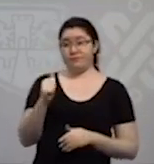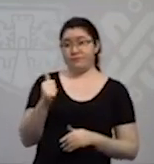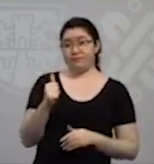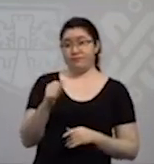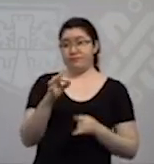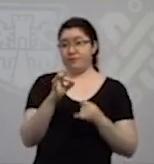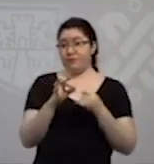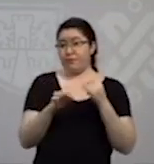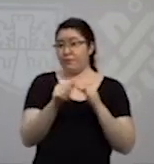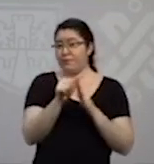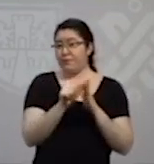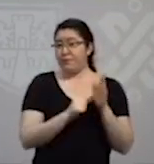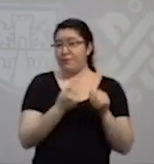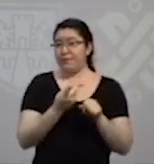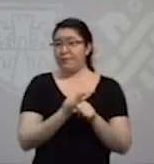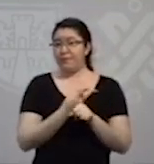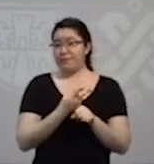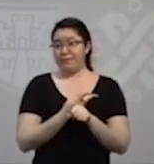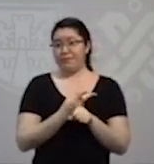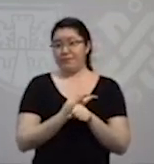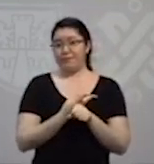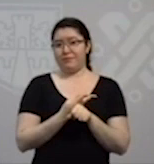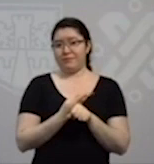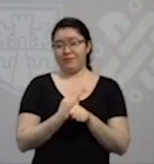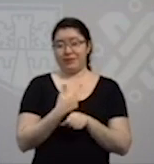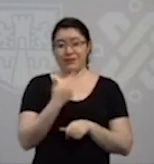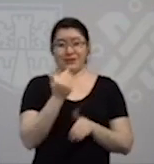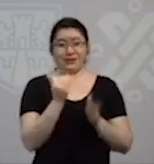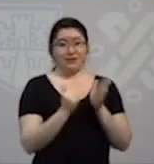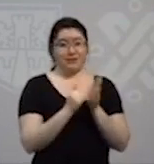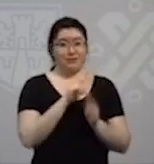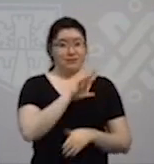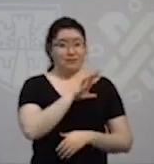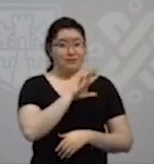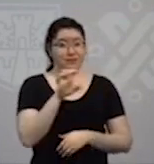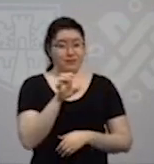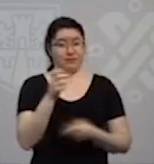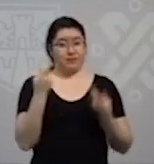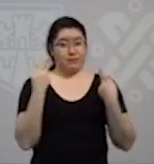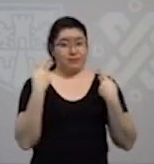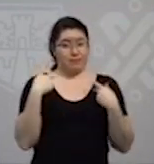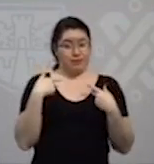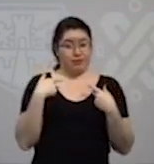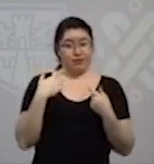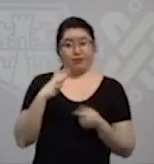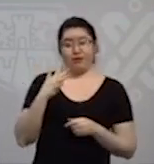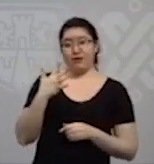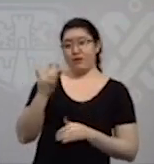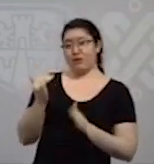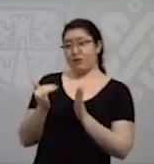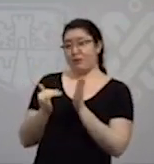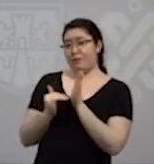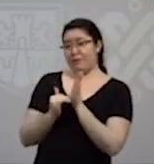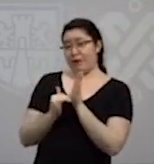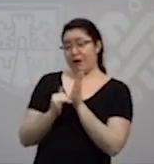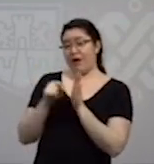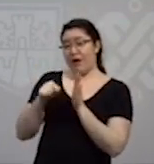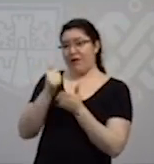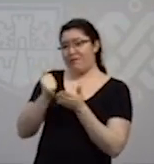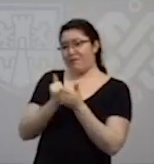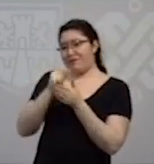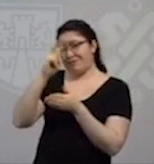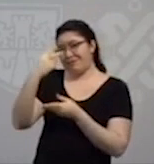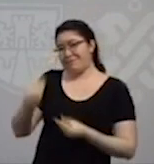último mes, de las casi 7,500, alrededor de 5,000 personas son las que viven en la